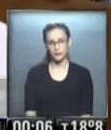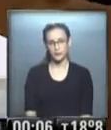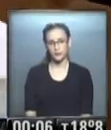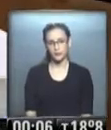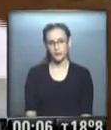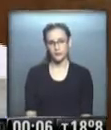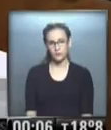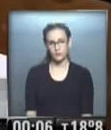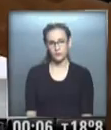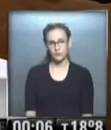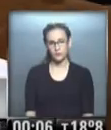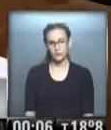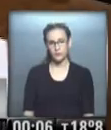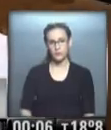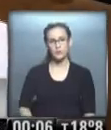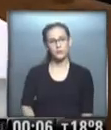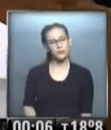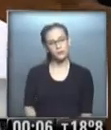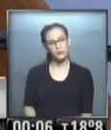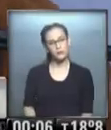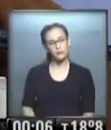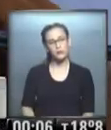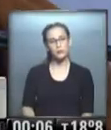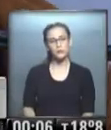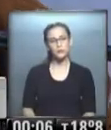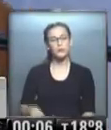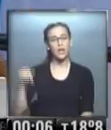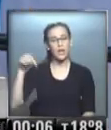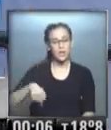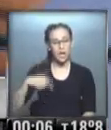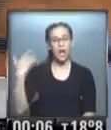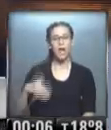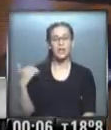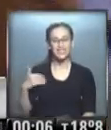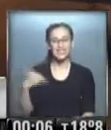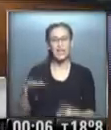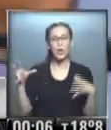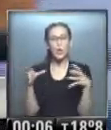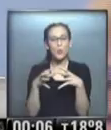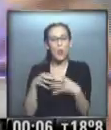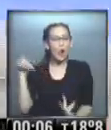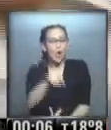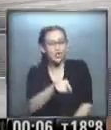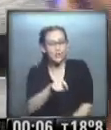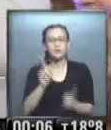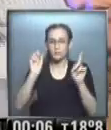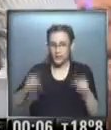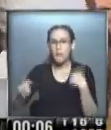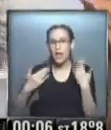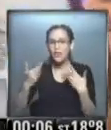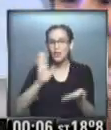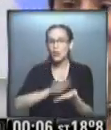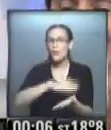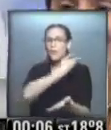Y aquí en nuestro país, prácticamente todo el arco opositor se refirió también a la salud de